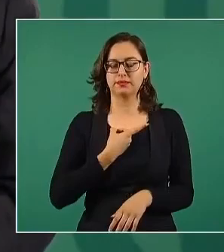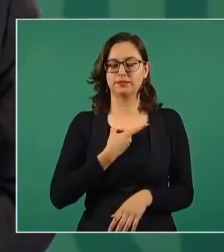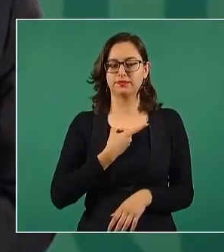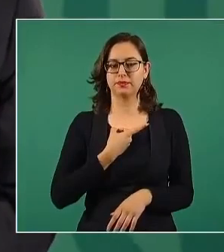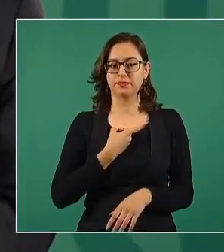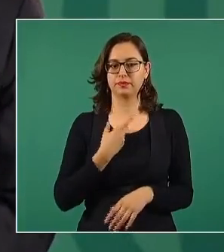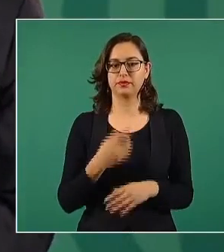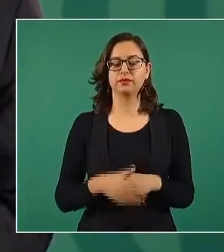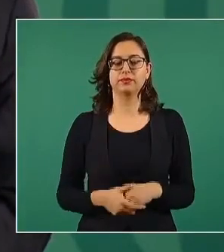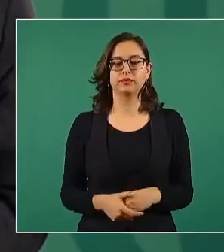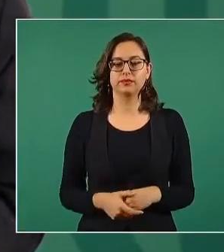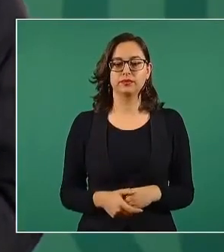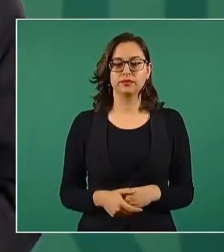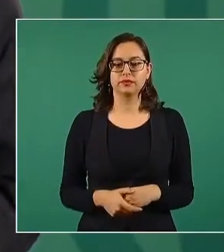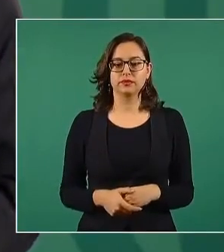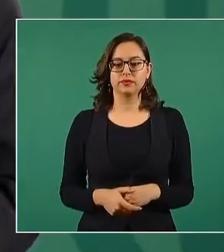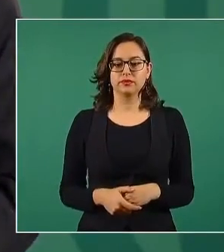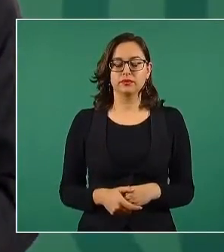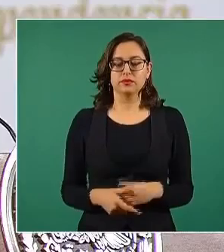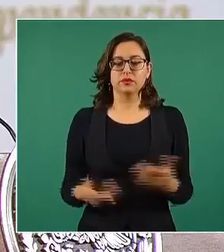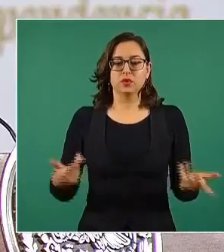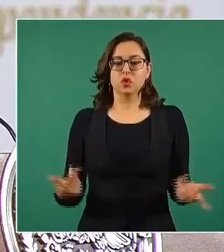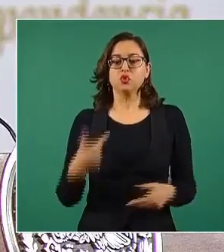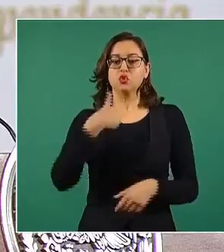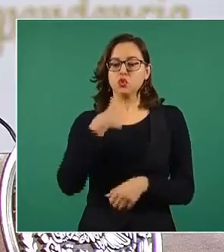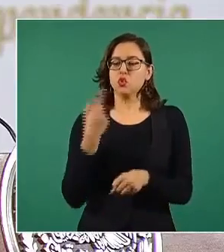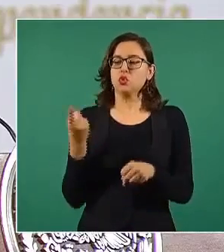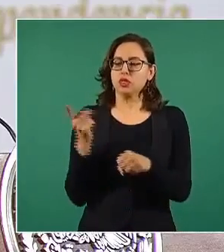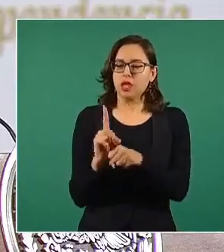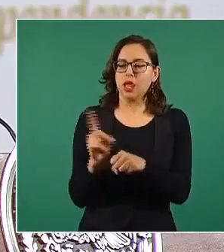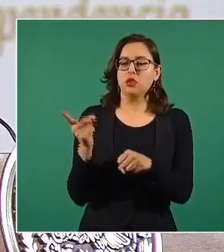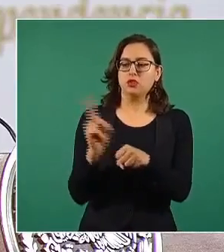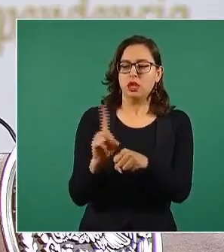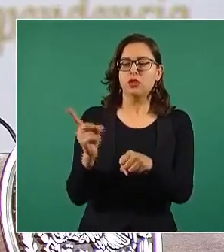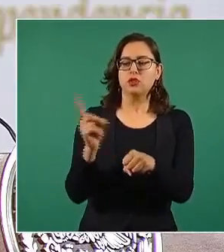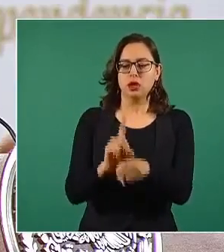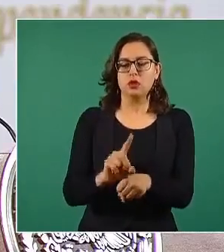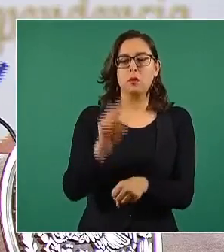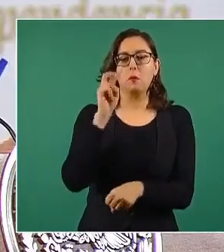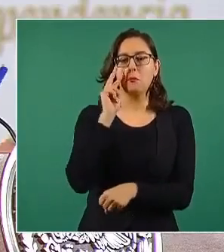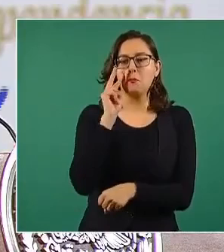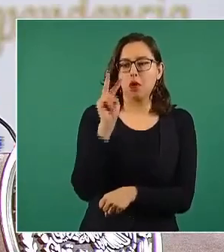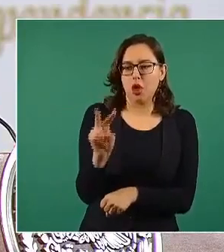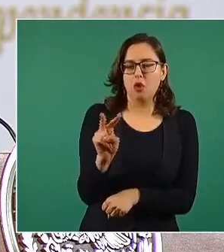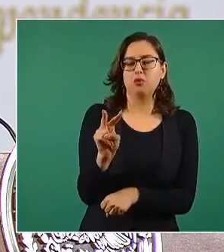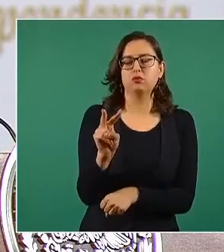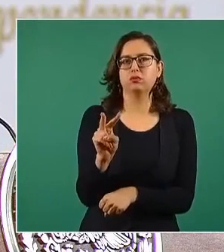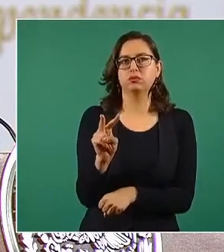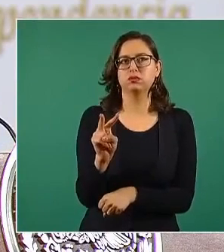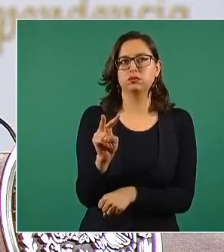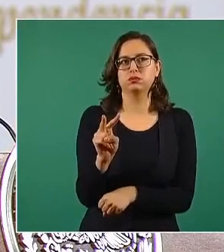Yo lo que veo todos los días, tengo como